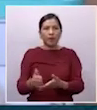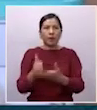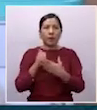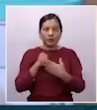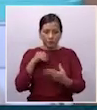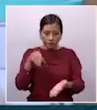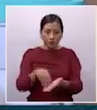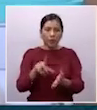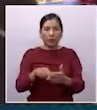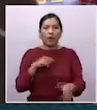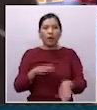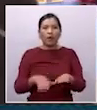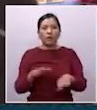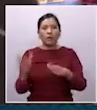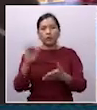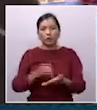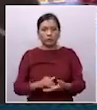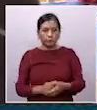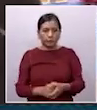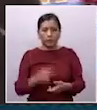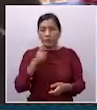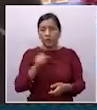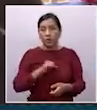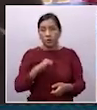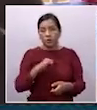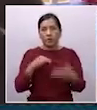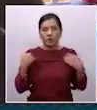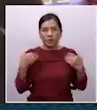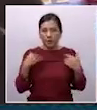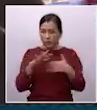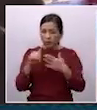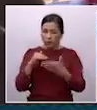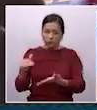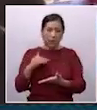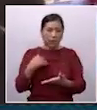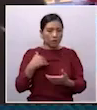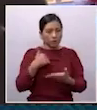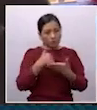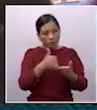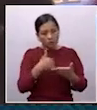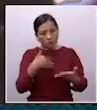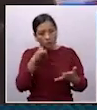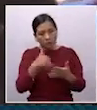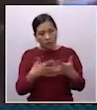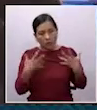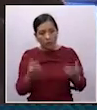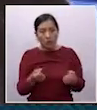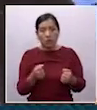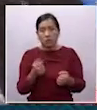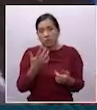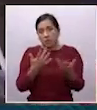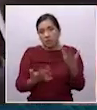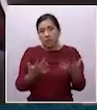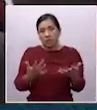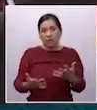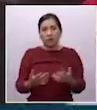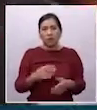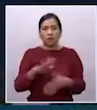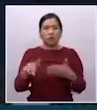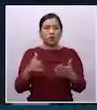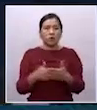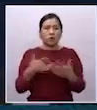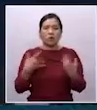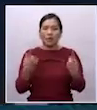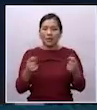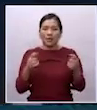volver a caminar. Ahorita estoy alegre con este material, me va a sanar, será a mi hijita, entonces me ha costado